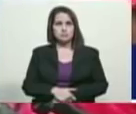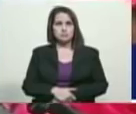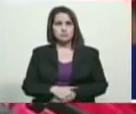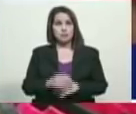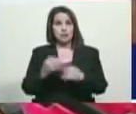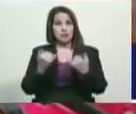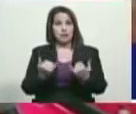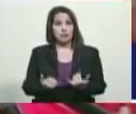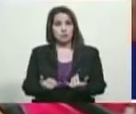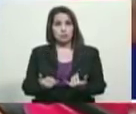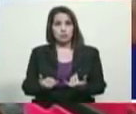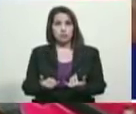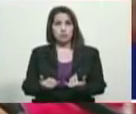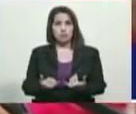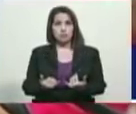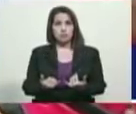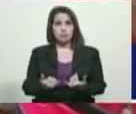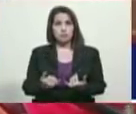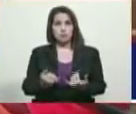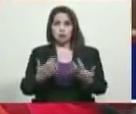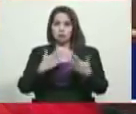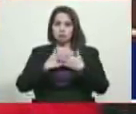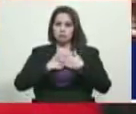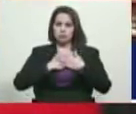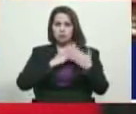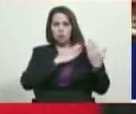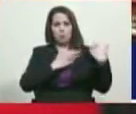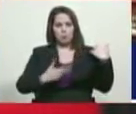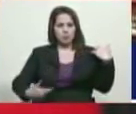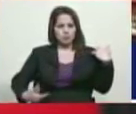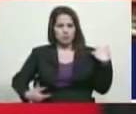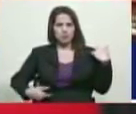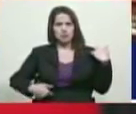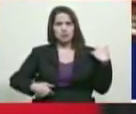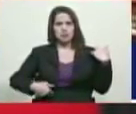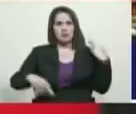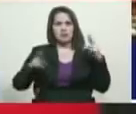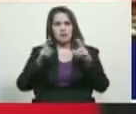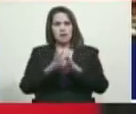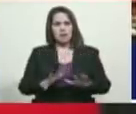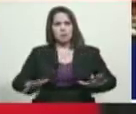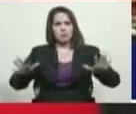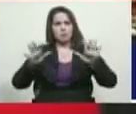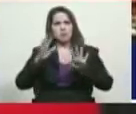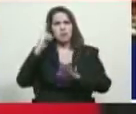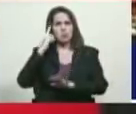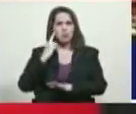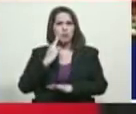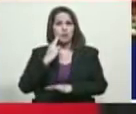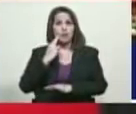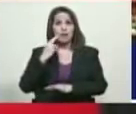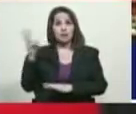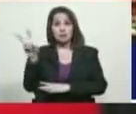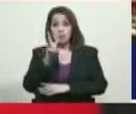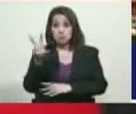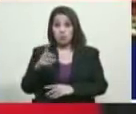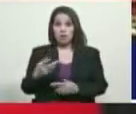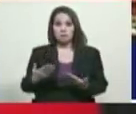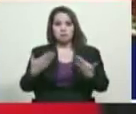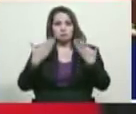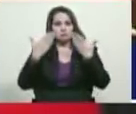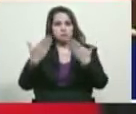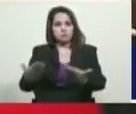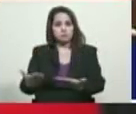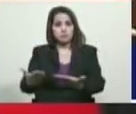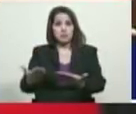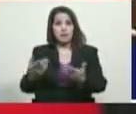constitucional, como presidente de la República Bolivariana de Venezuela, les confiero el